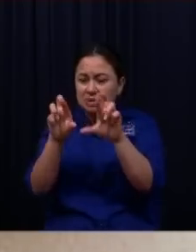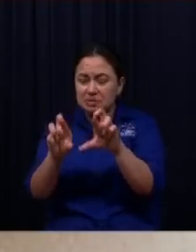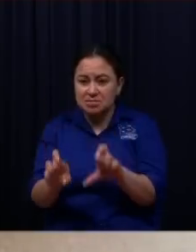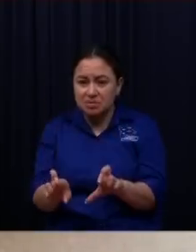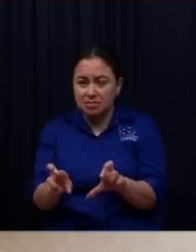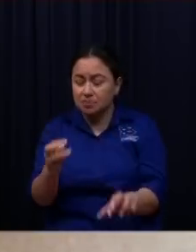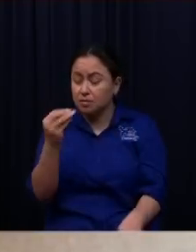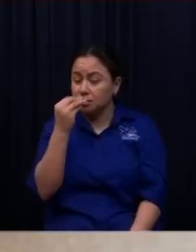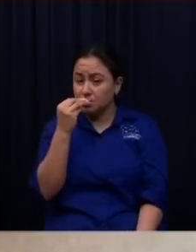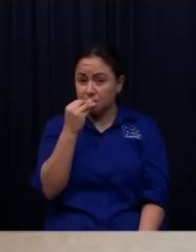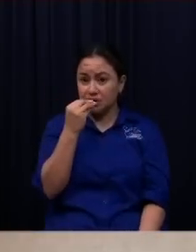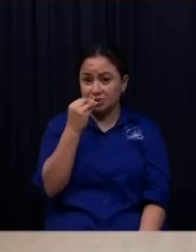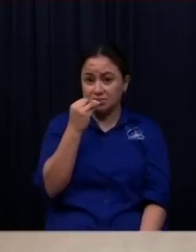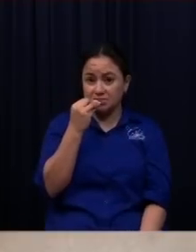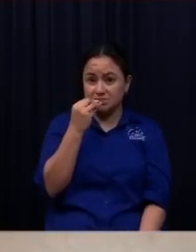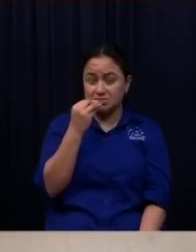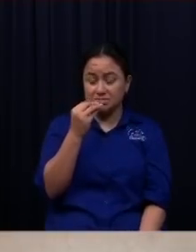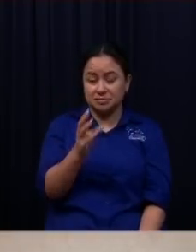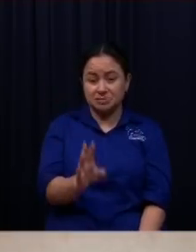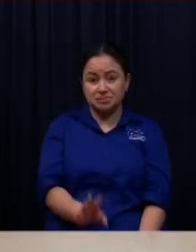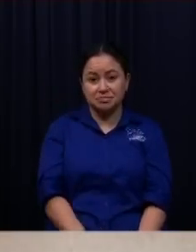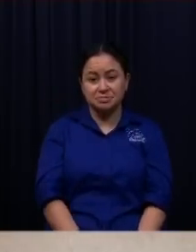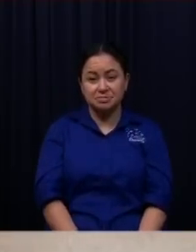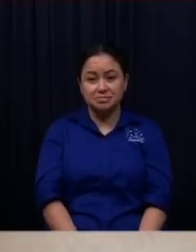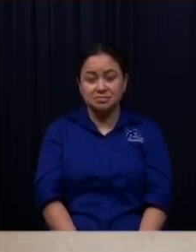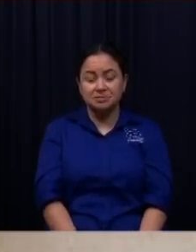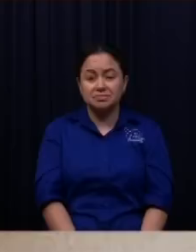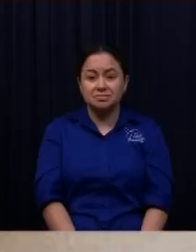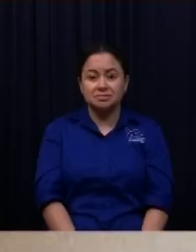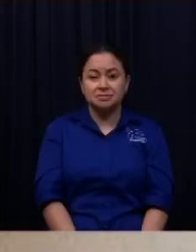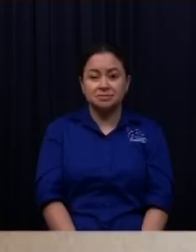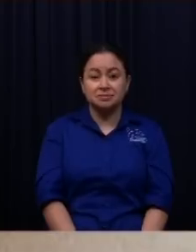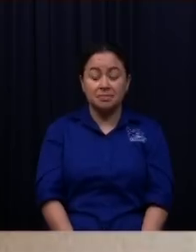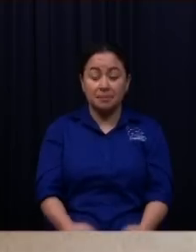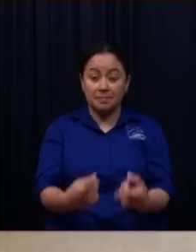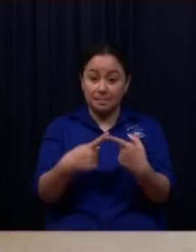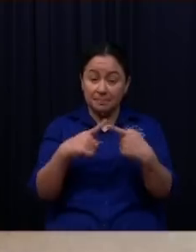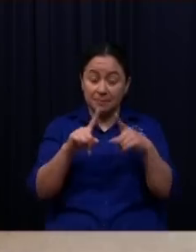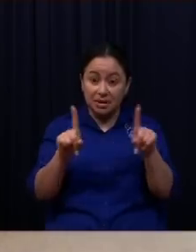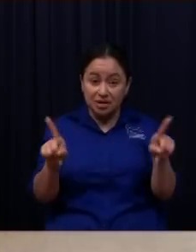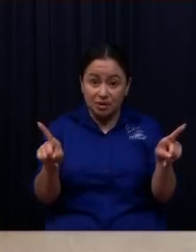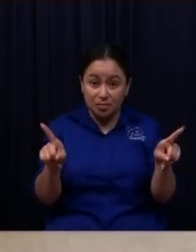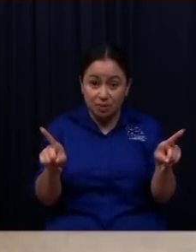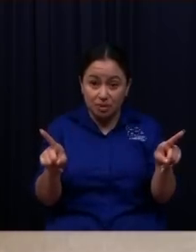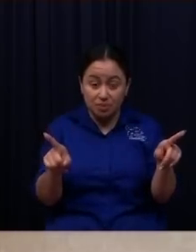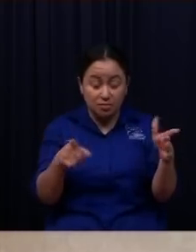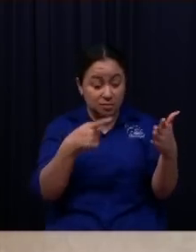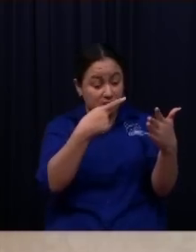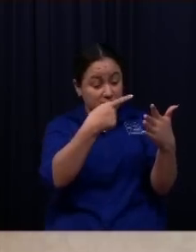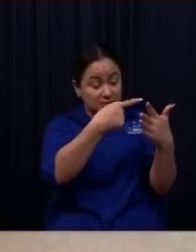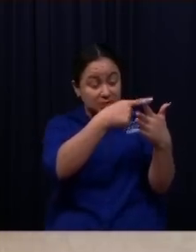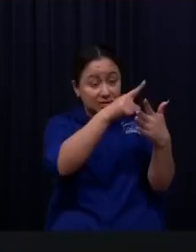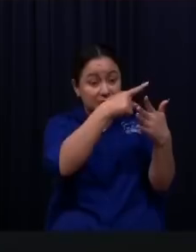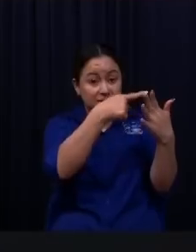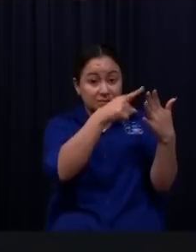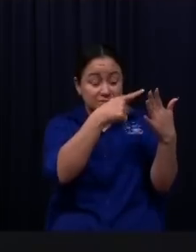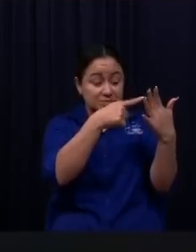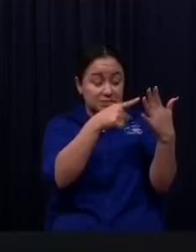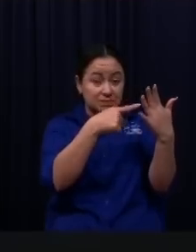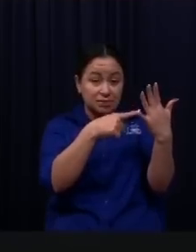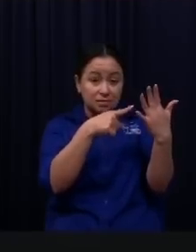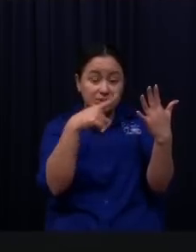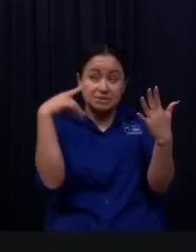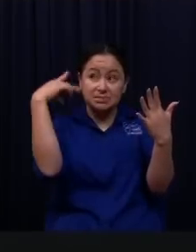diciendo, usted a dónde asiste. No, ahí se lo van a dar. Pero cuando yo hablo de requisito, me refiero a un requisito